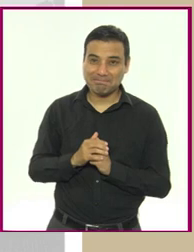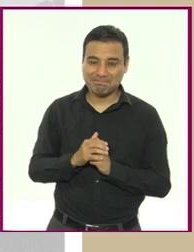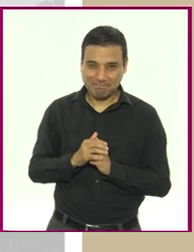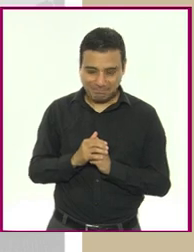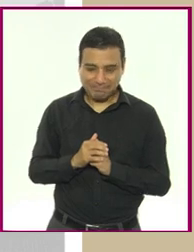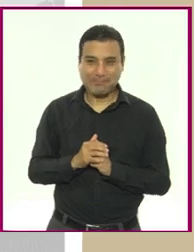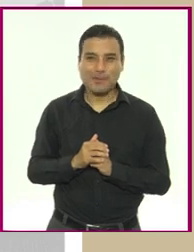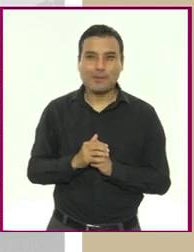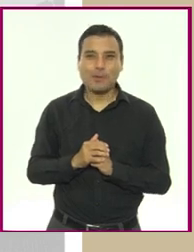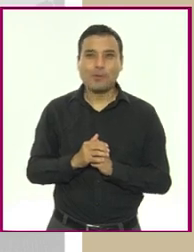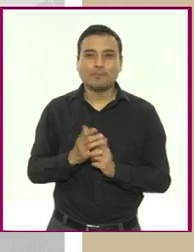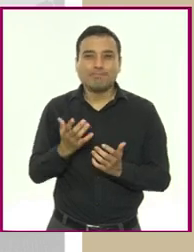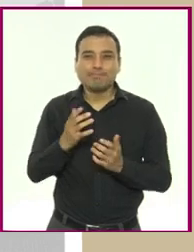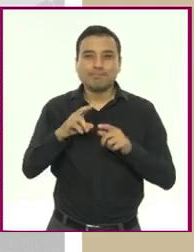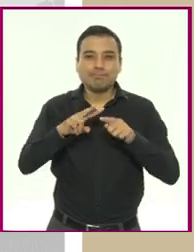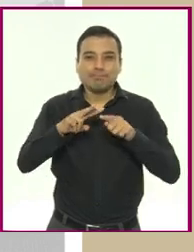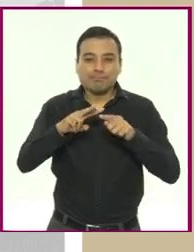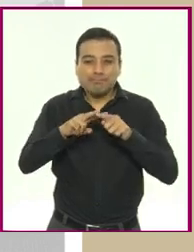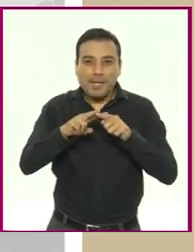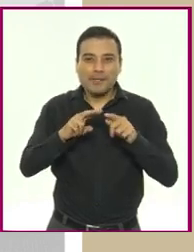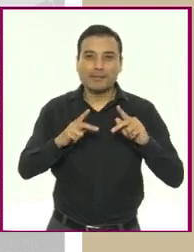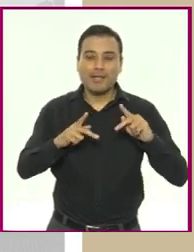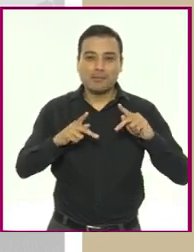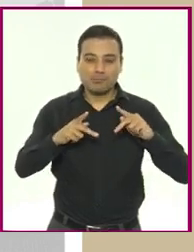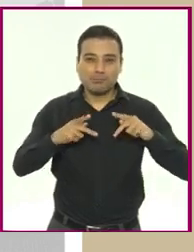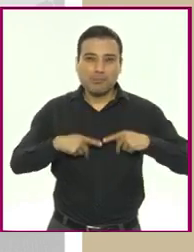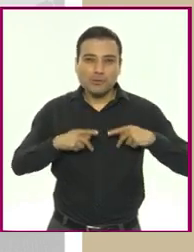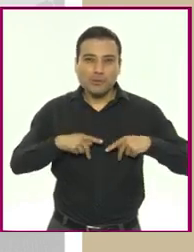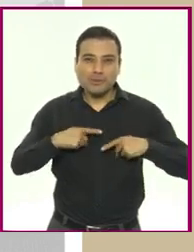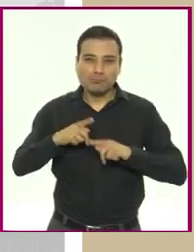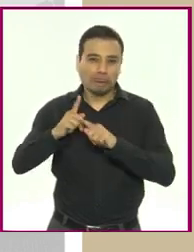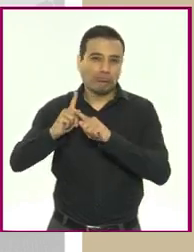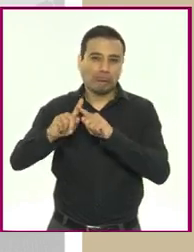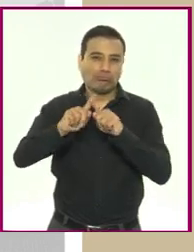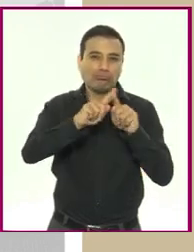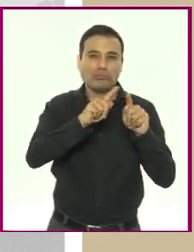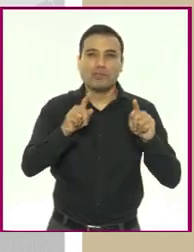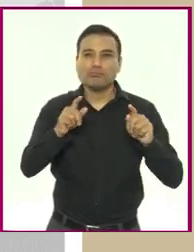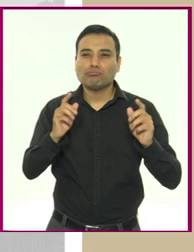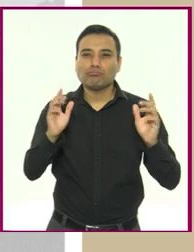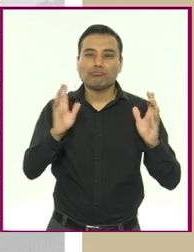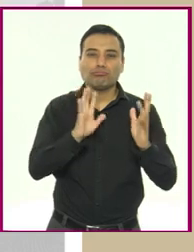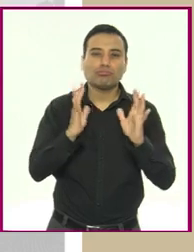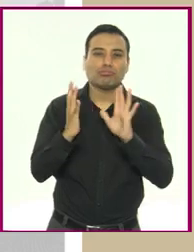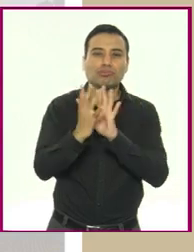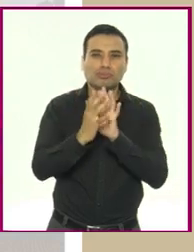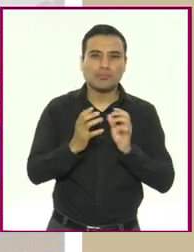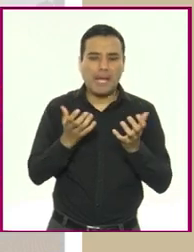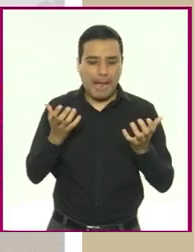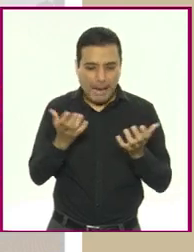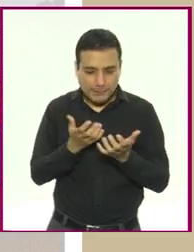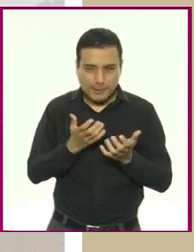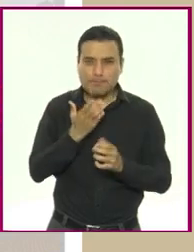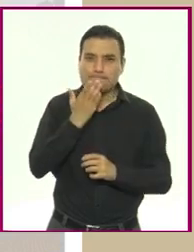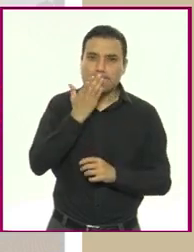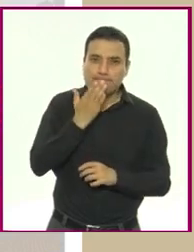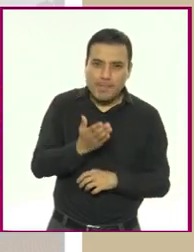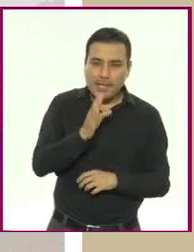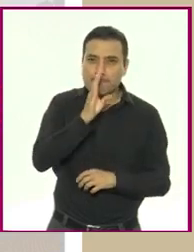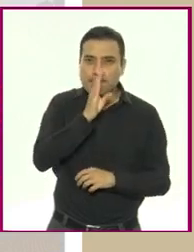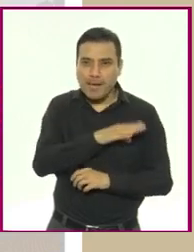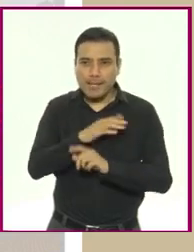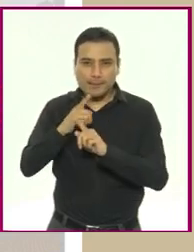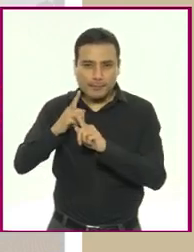en como en un parque donde varias personas realizan diferentes tipos de comportamientos No ya sea correctos incorrectos y pues La idea es